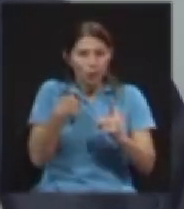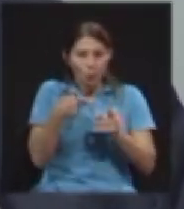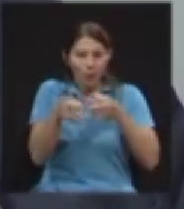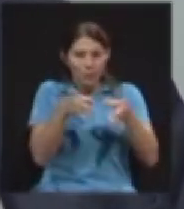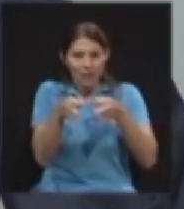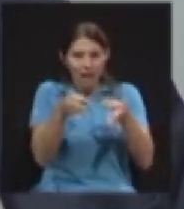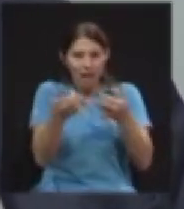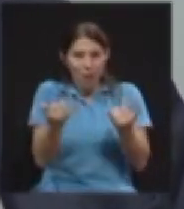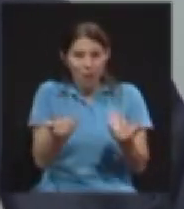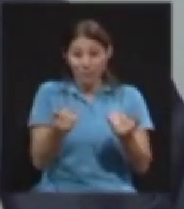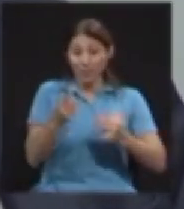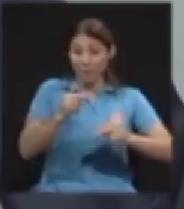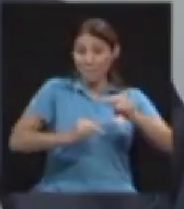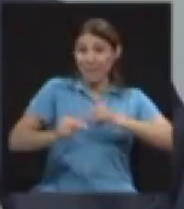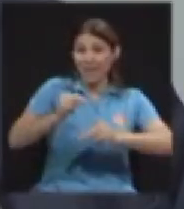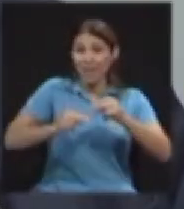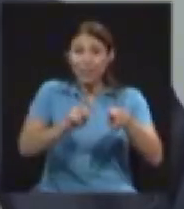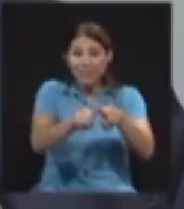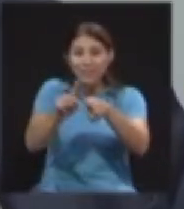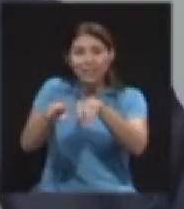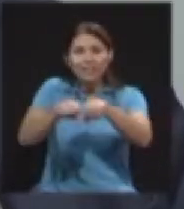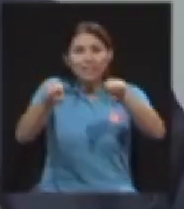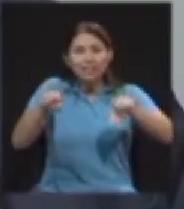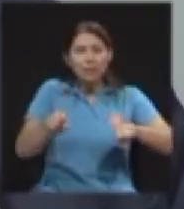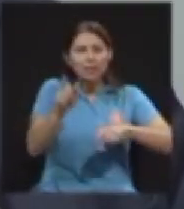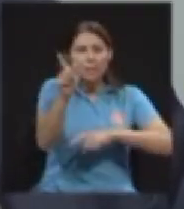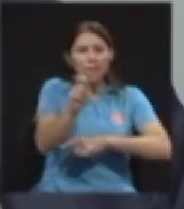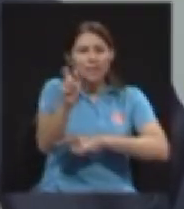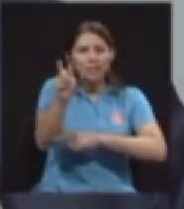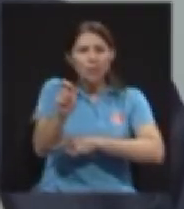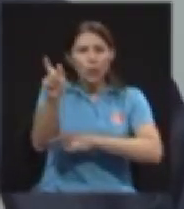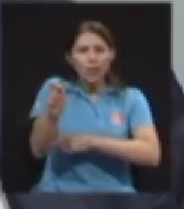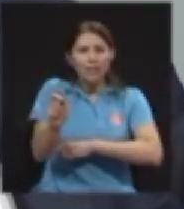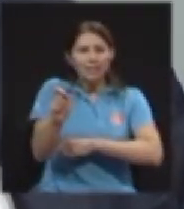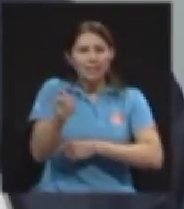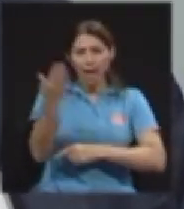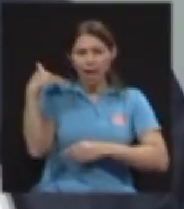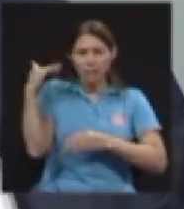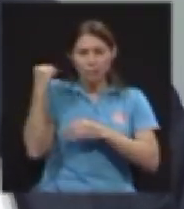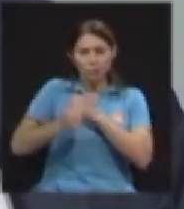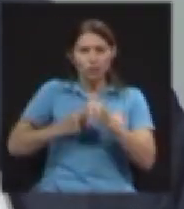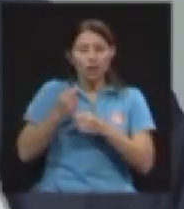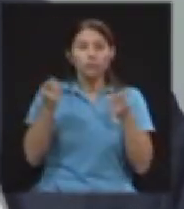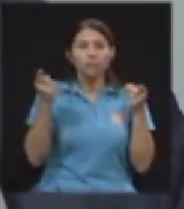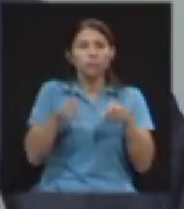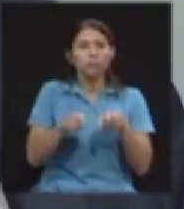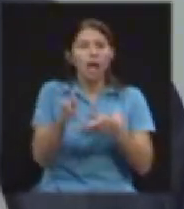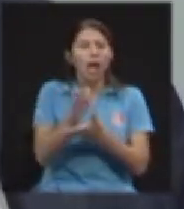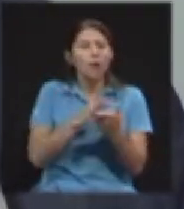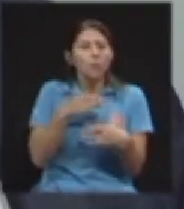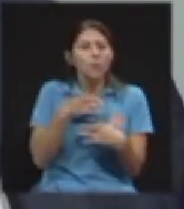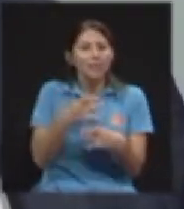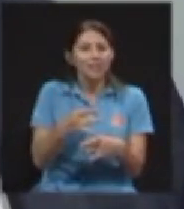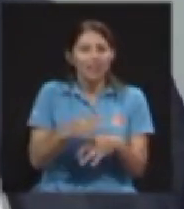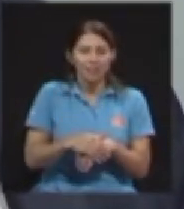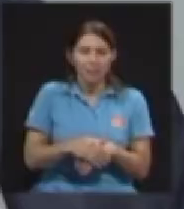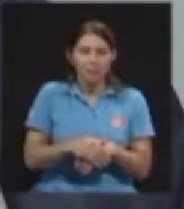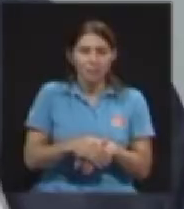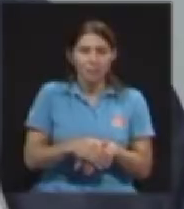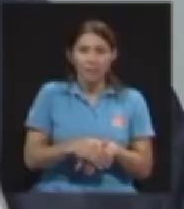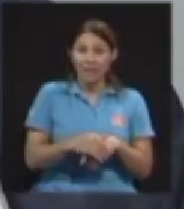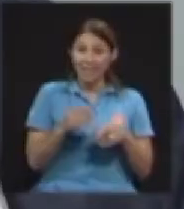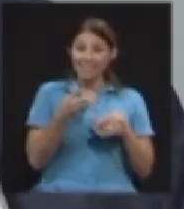muchos años se dio una situación muy curiosa, y es que la regulación establece un tope en la comisión que pueden